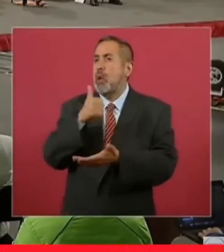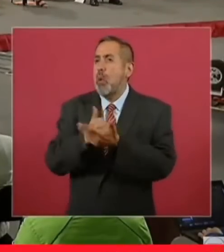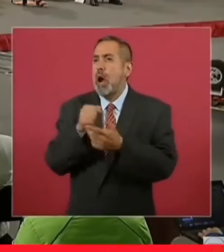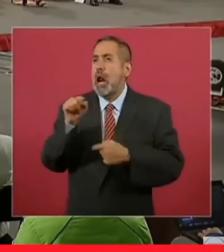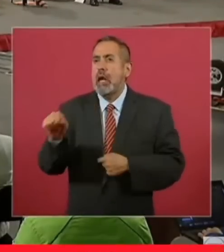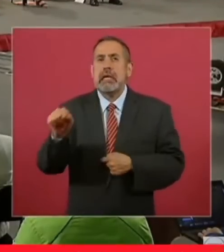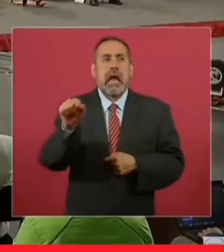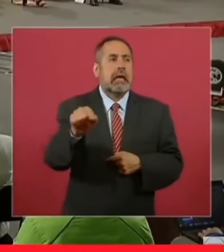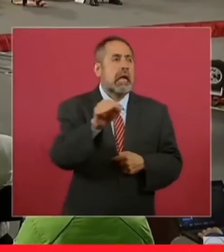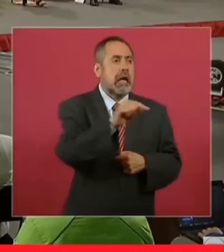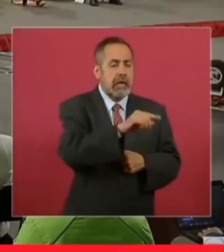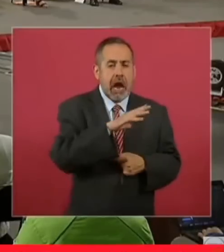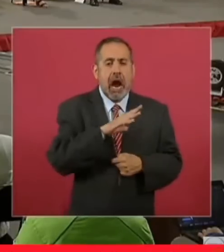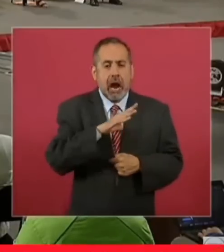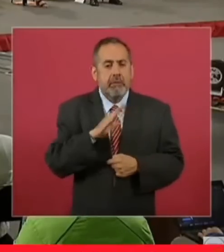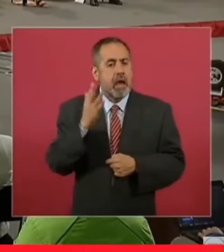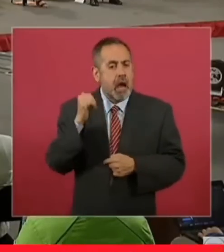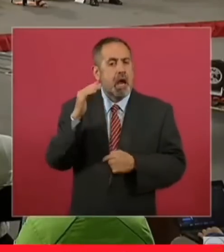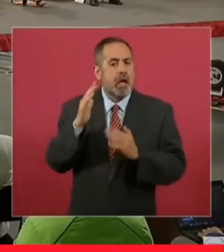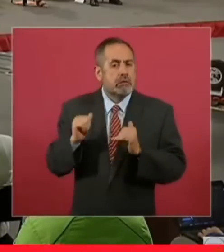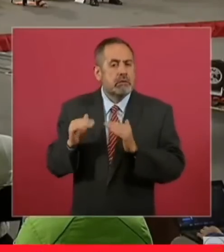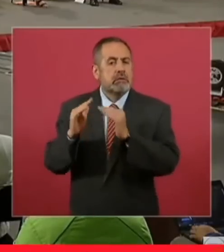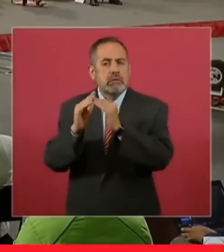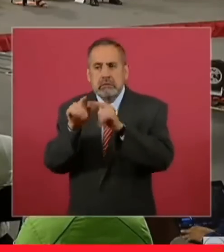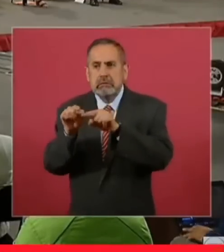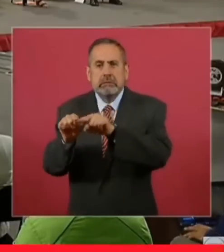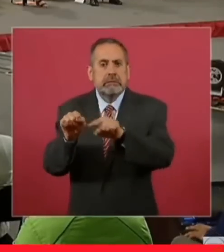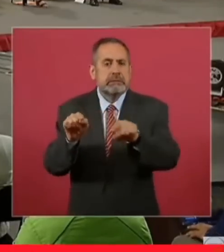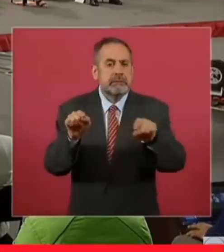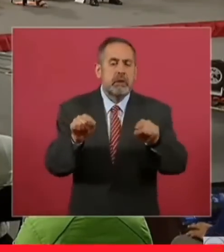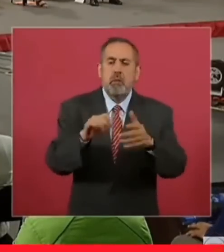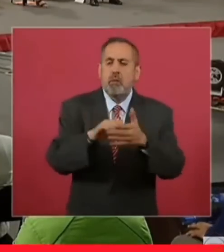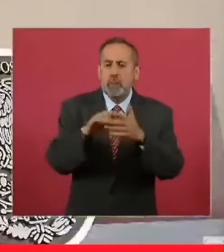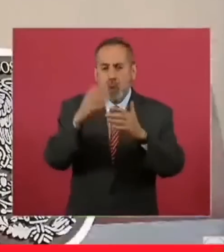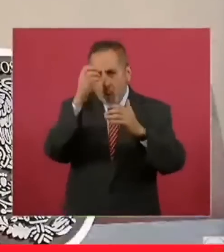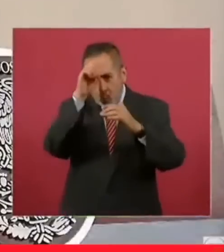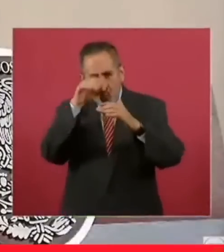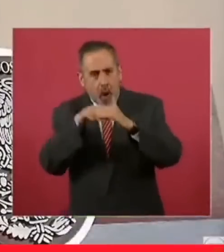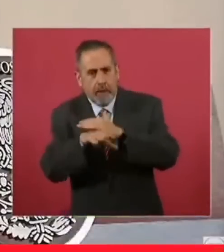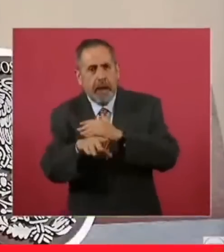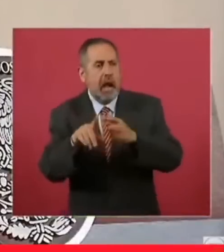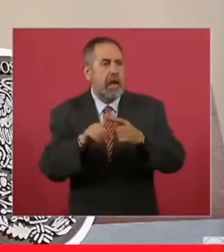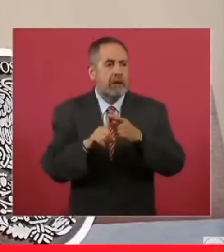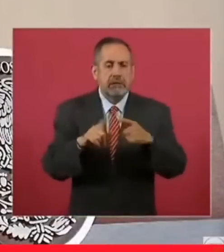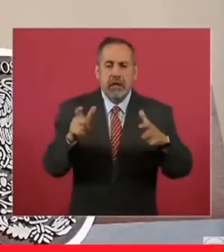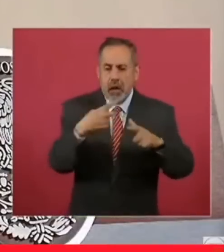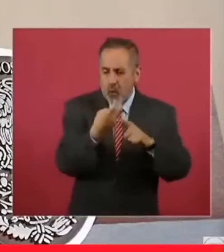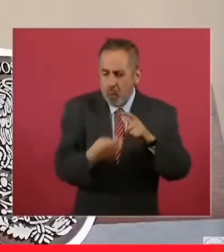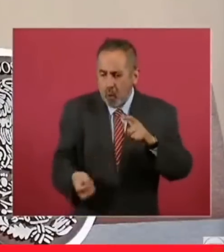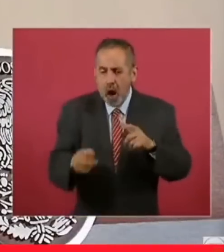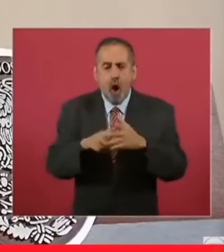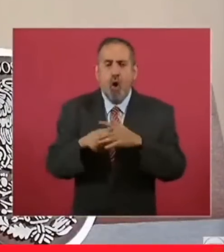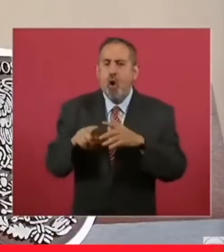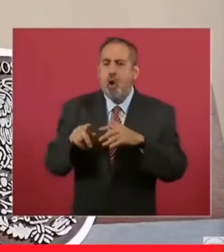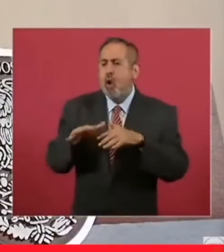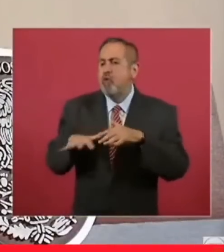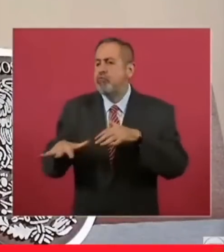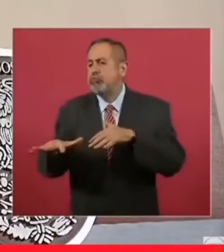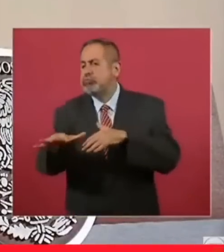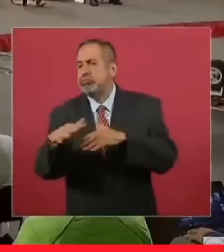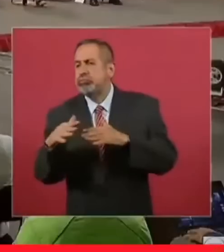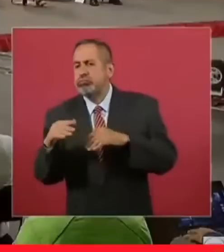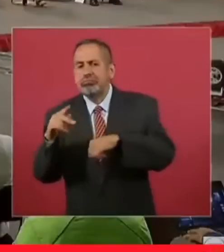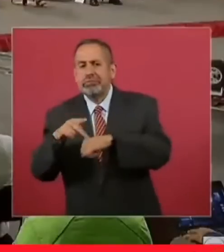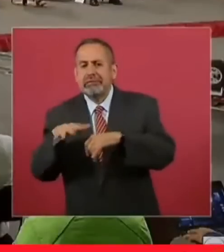que incluyen contextos culturales importantes como cuevas, cenotes o abrigos rocosos.